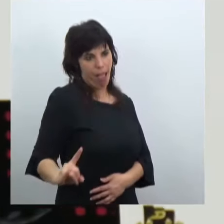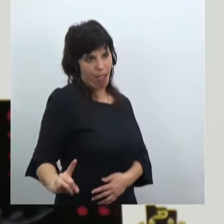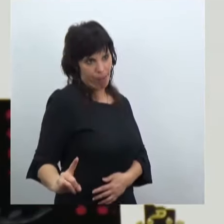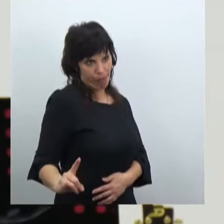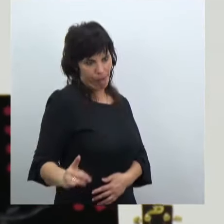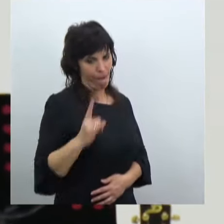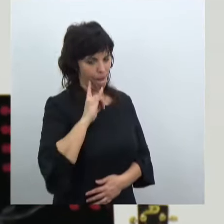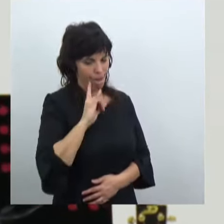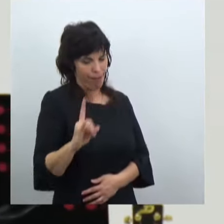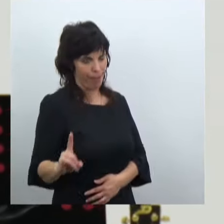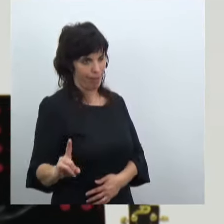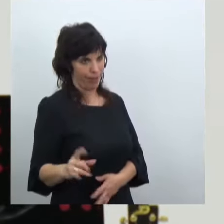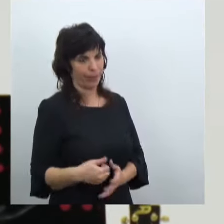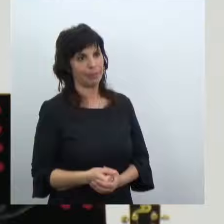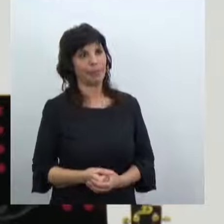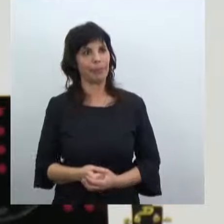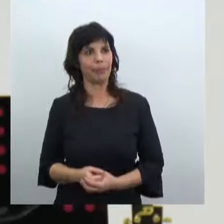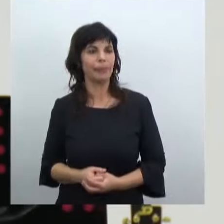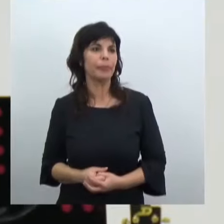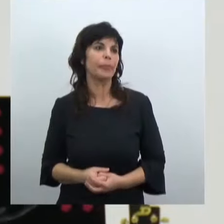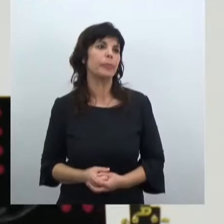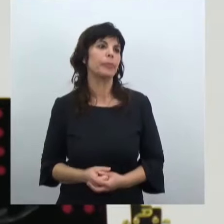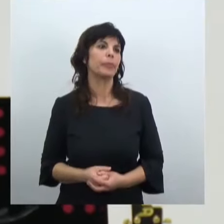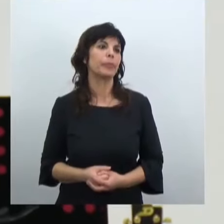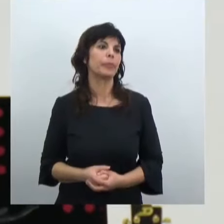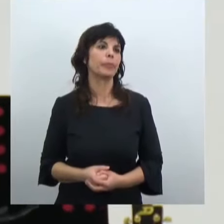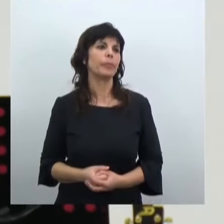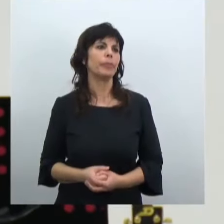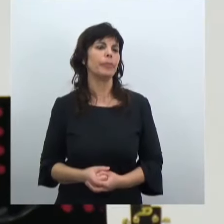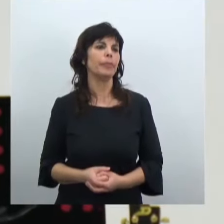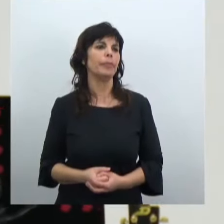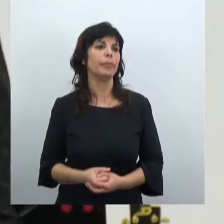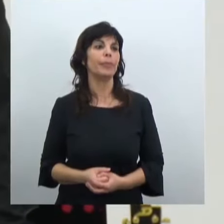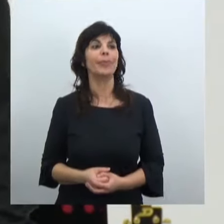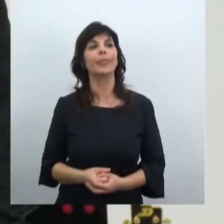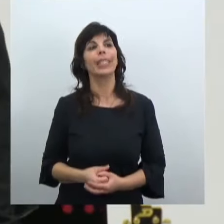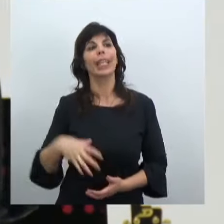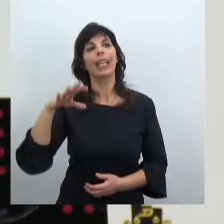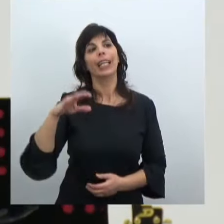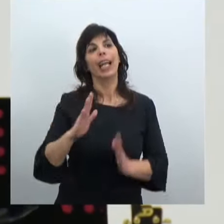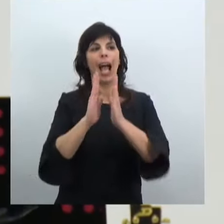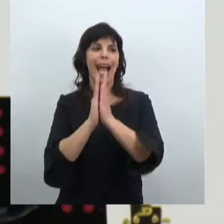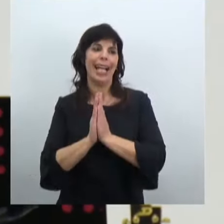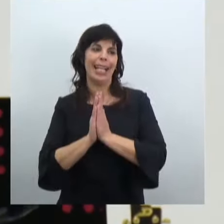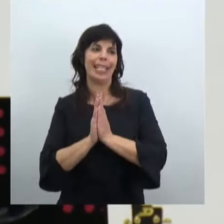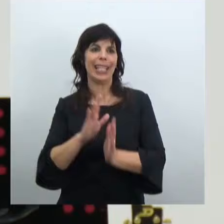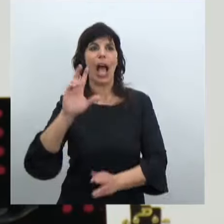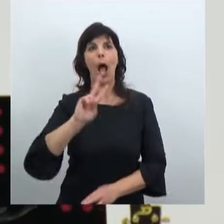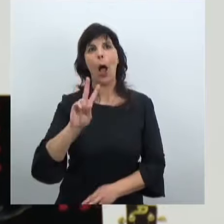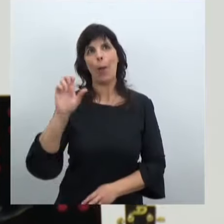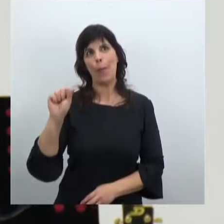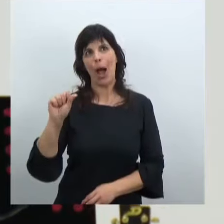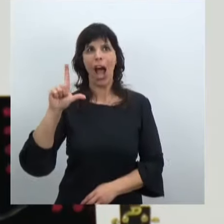Valentín, ¿de acuerdo? ¿Eh? ¿Por qué se llama Valentín? Porque fue valiente de juntarse con una, por eso...